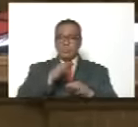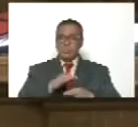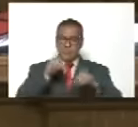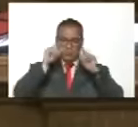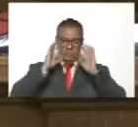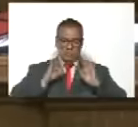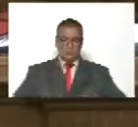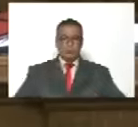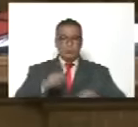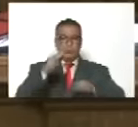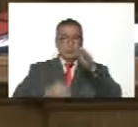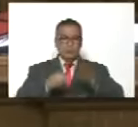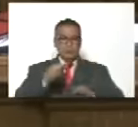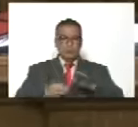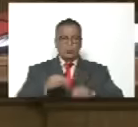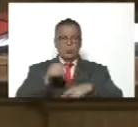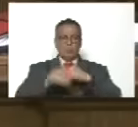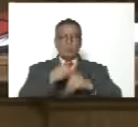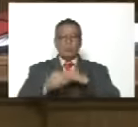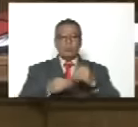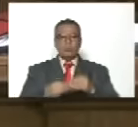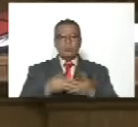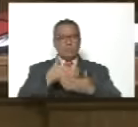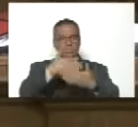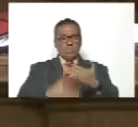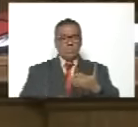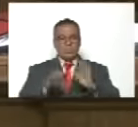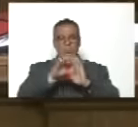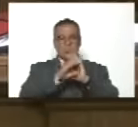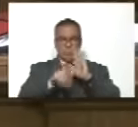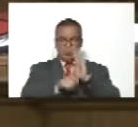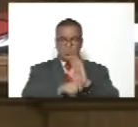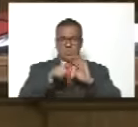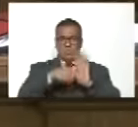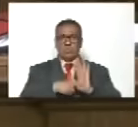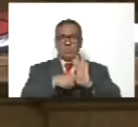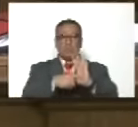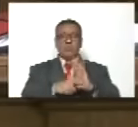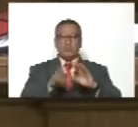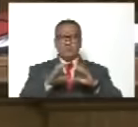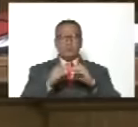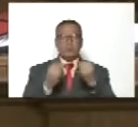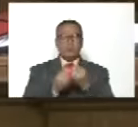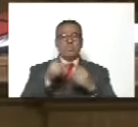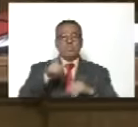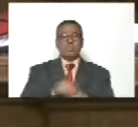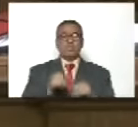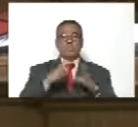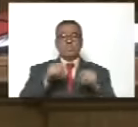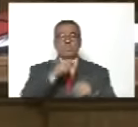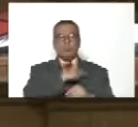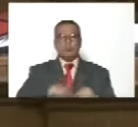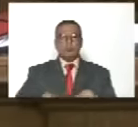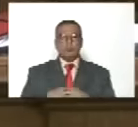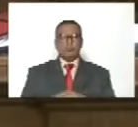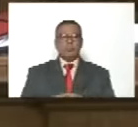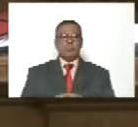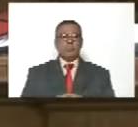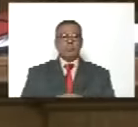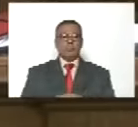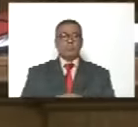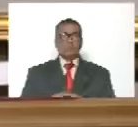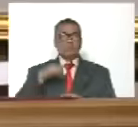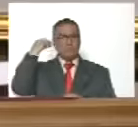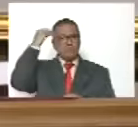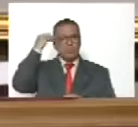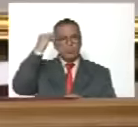personalidad jurídica con la protocolización de su acta constitutiva ante el órgano competente. Es todo, señor presidente.